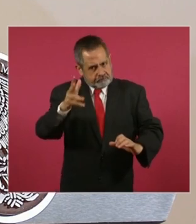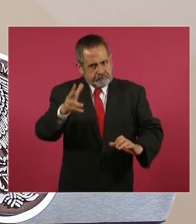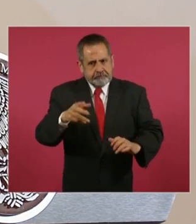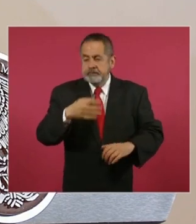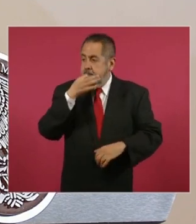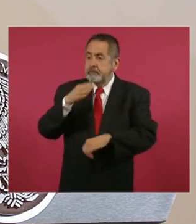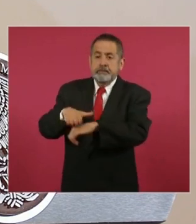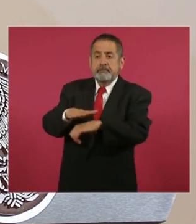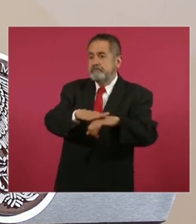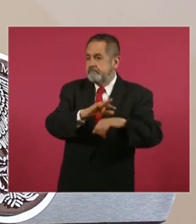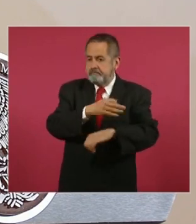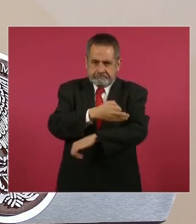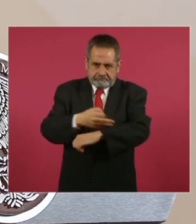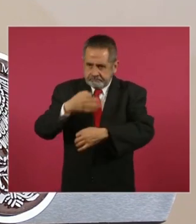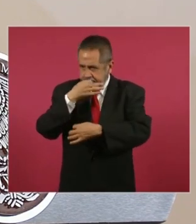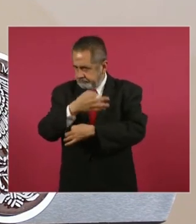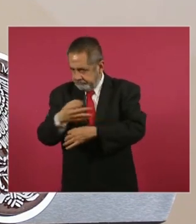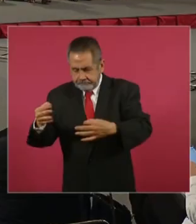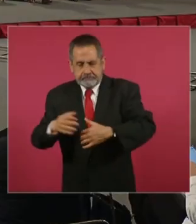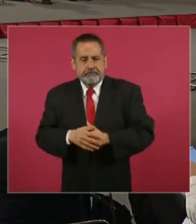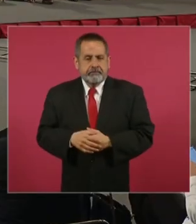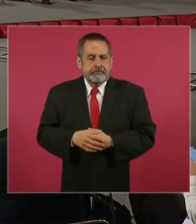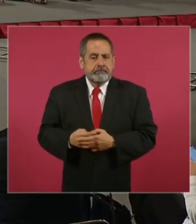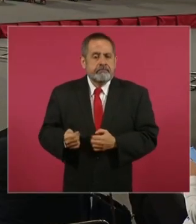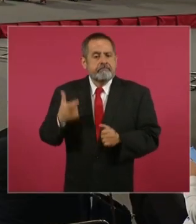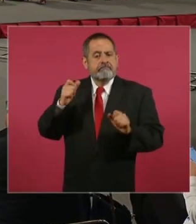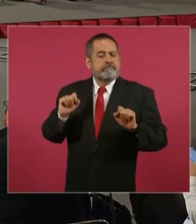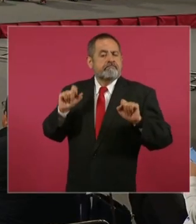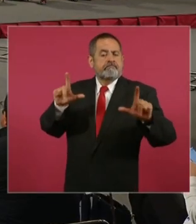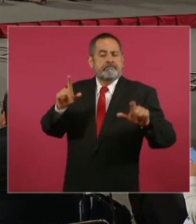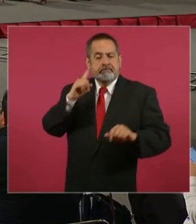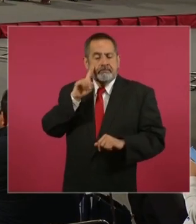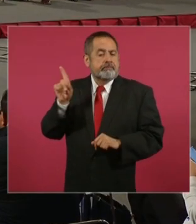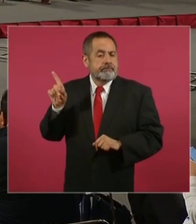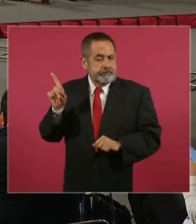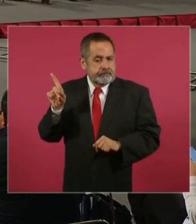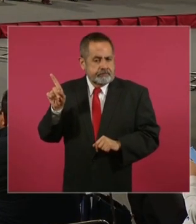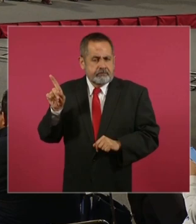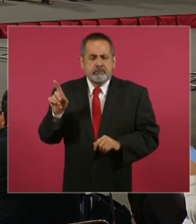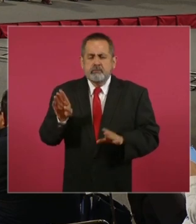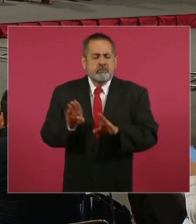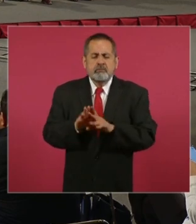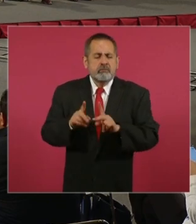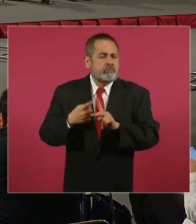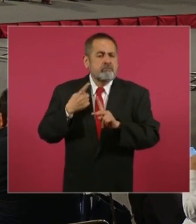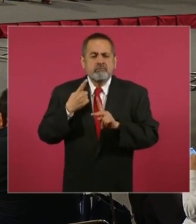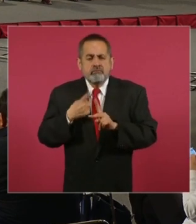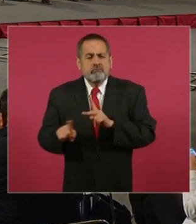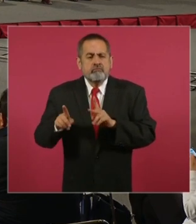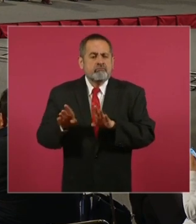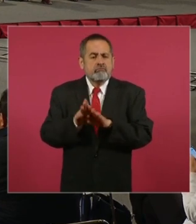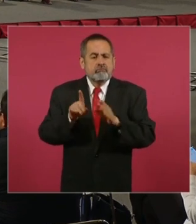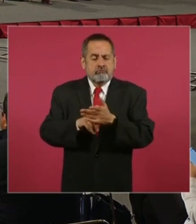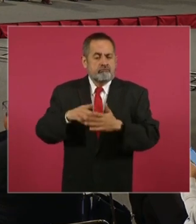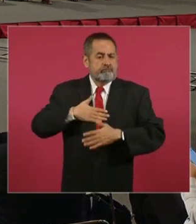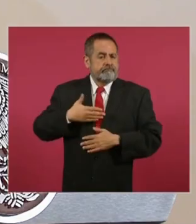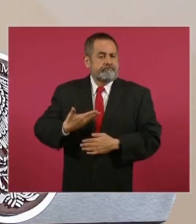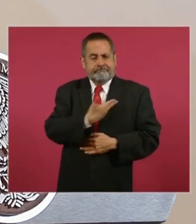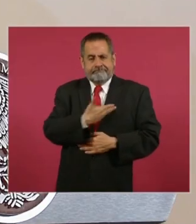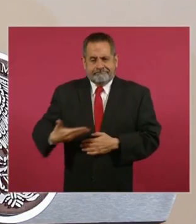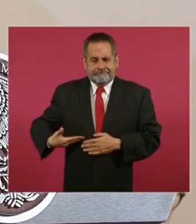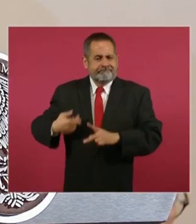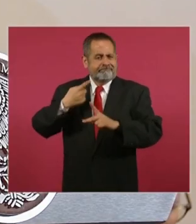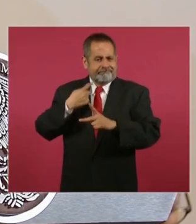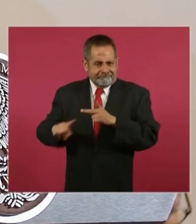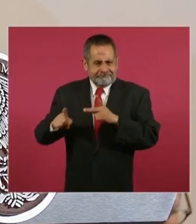ven. Inicio con la primera lámina y hacer un recuento de cómo iniciamos nosotros como administración en